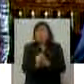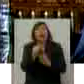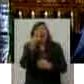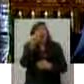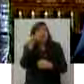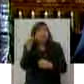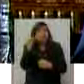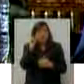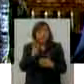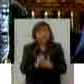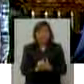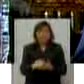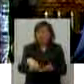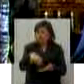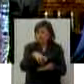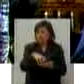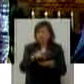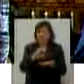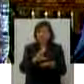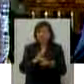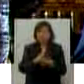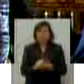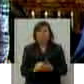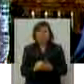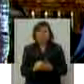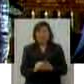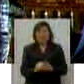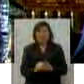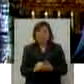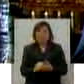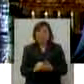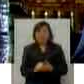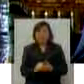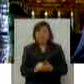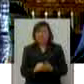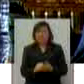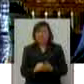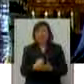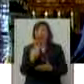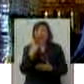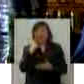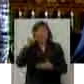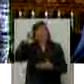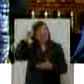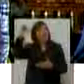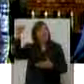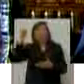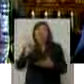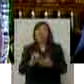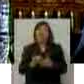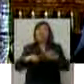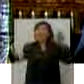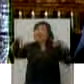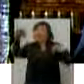ayer el pueblo de Lima se ha rendido ante el ante el teatro ha estado el presidente de la